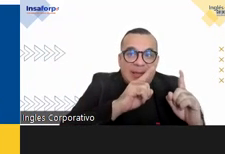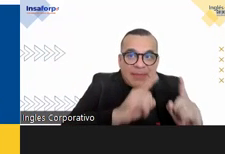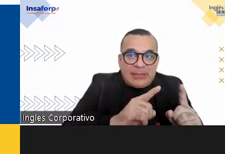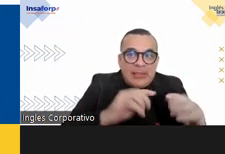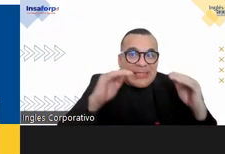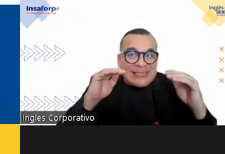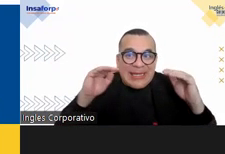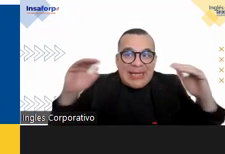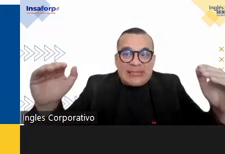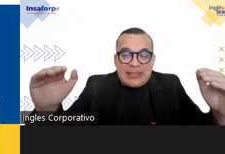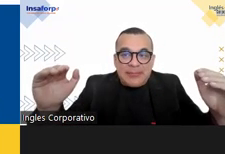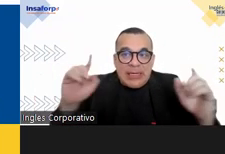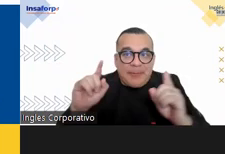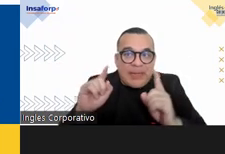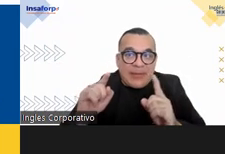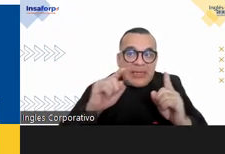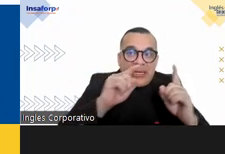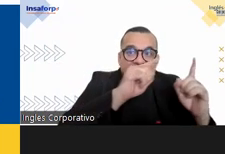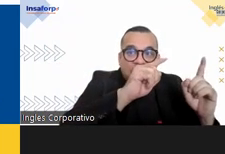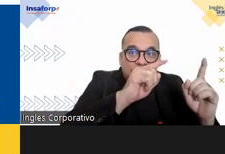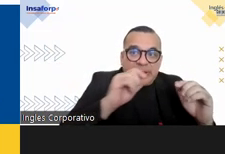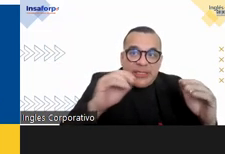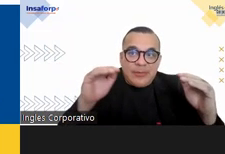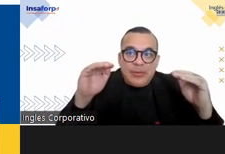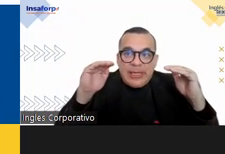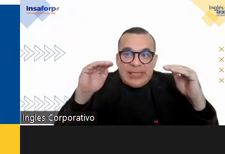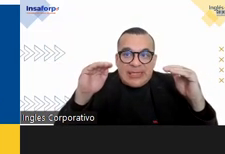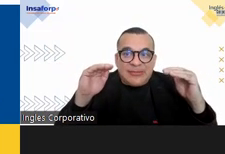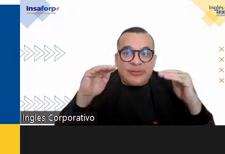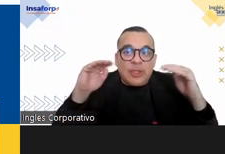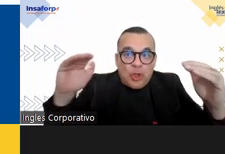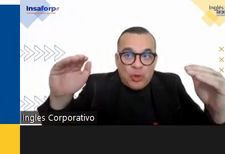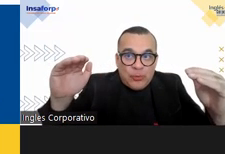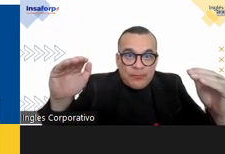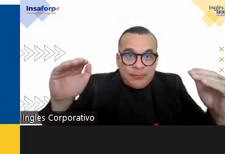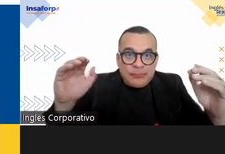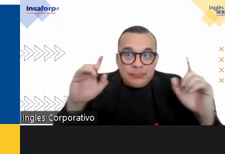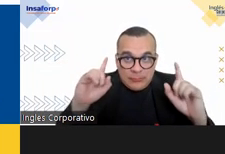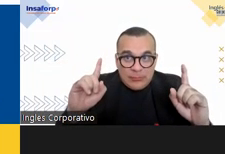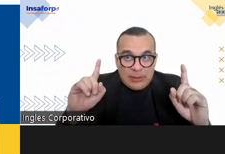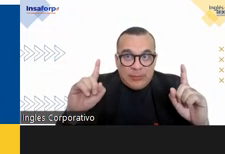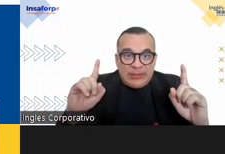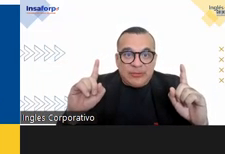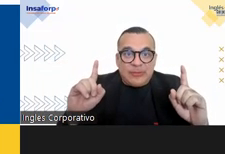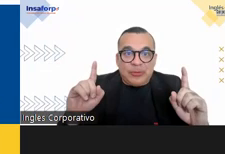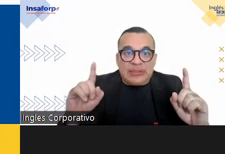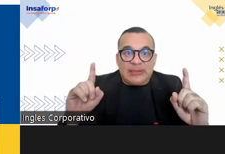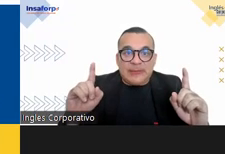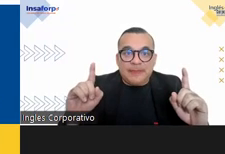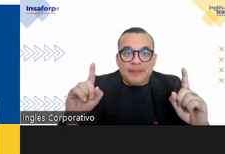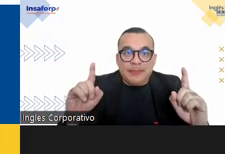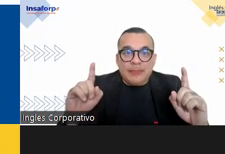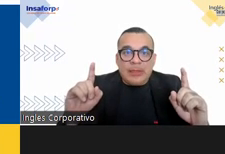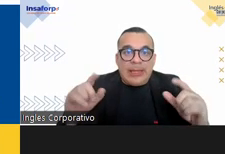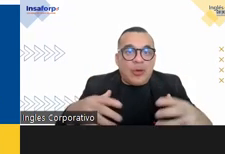clave de la meta es alcance. La palabra clave del objetivo, en este caso, es logro. Recuerde, eso es